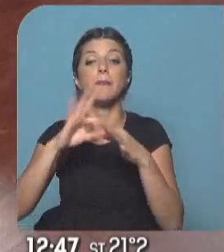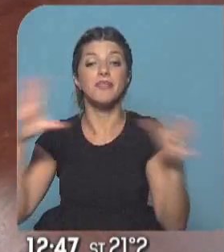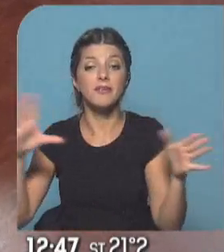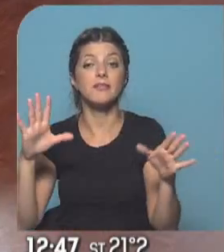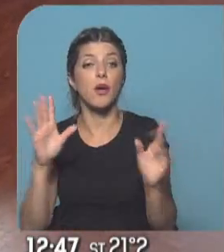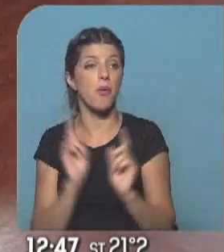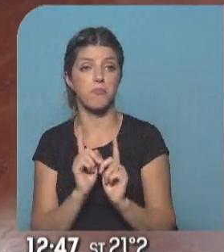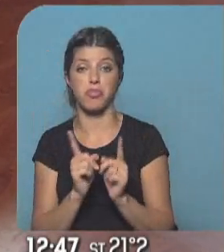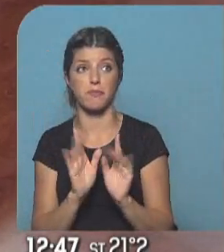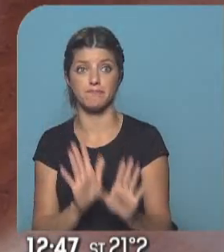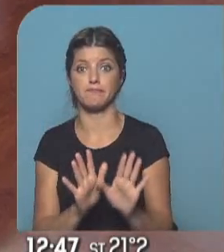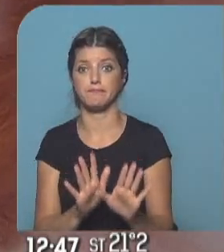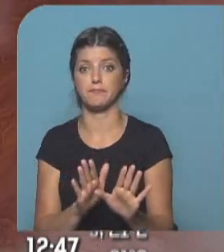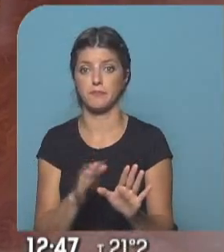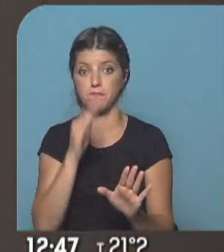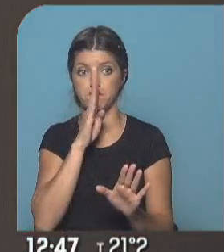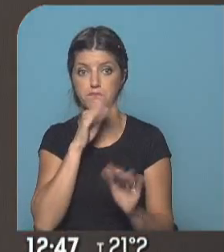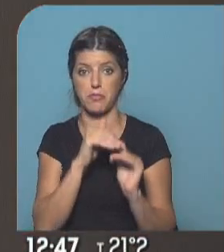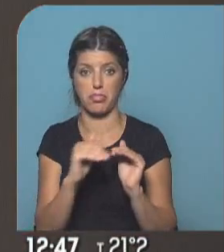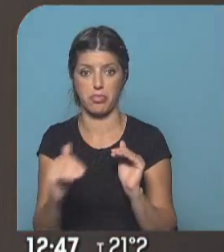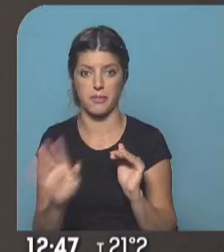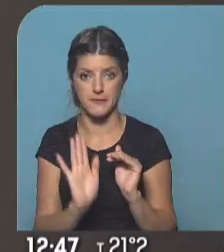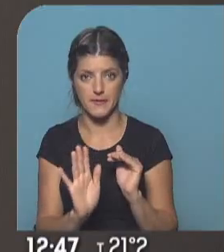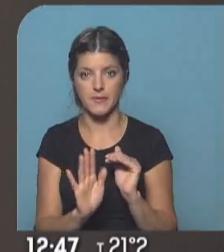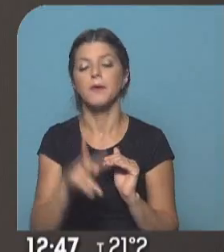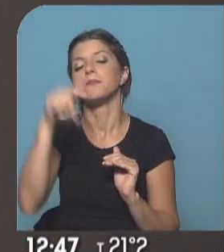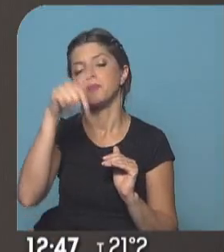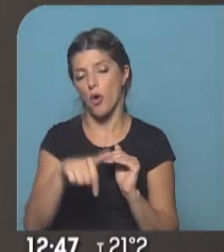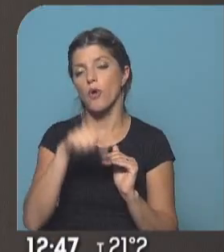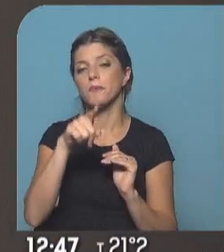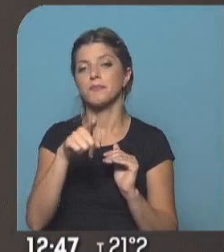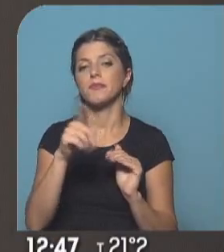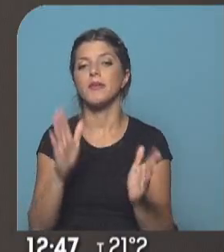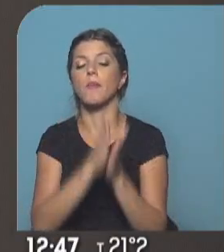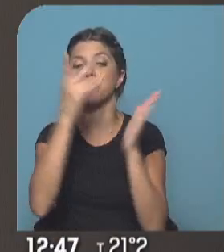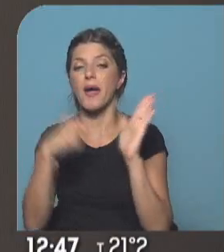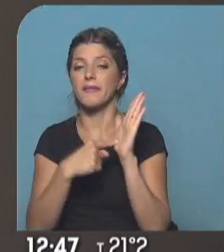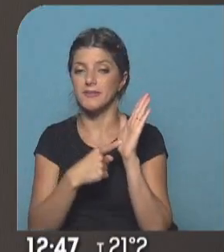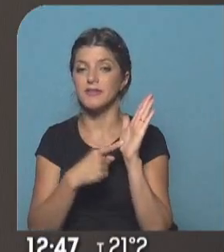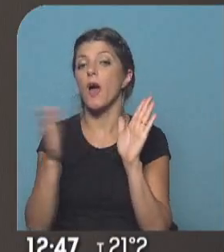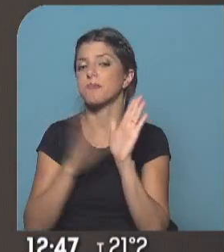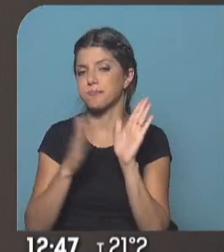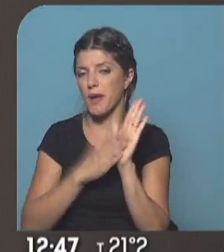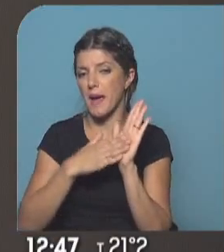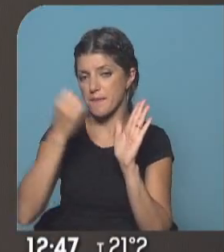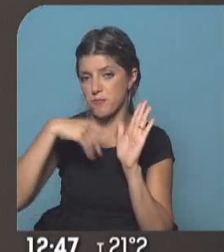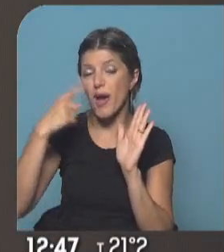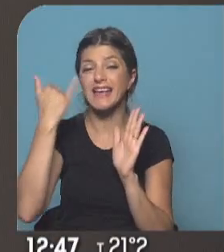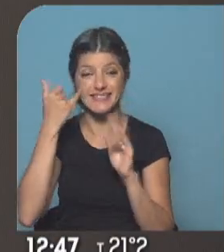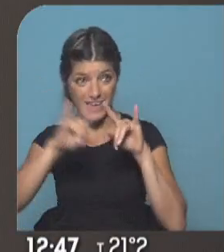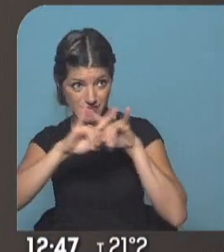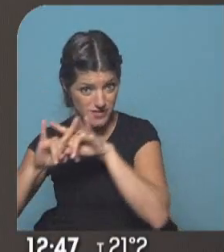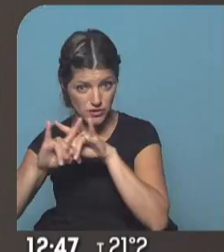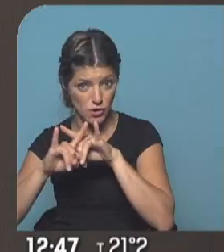freezer. Sí, o sea, hoy El País da la tapa, dice que tiene documentos exclusivos, que hay ya un sitio